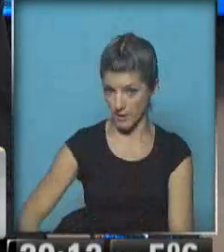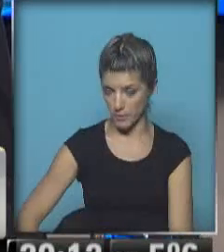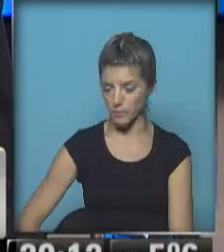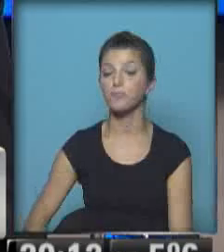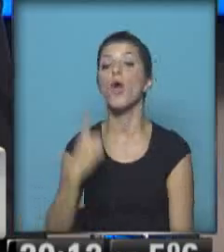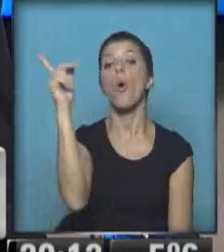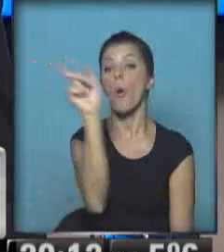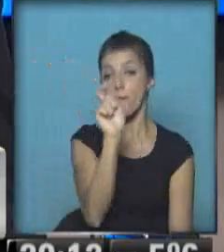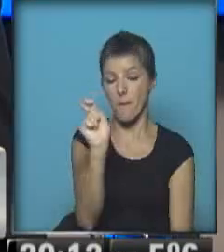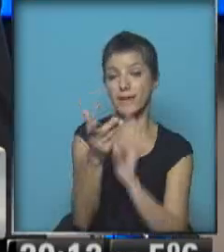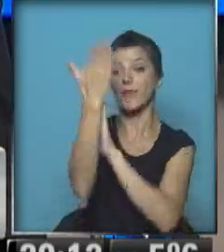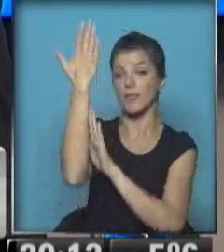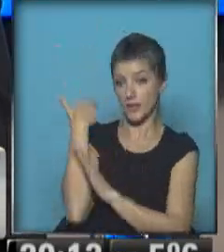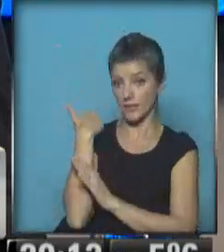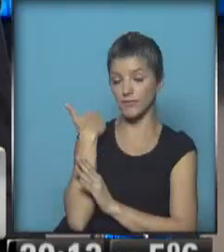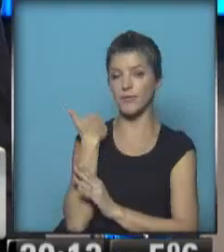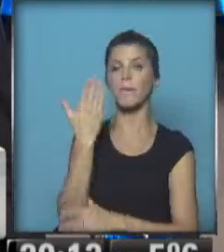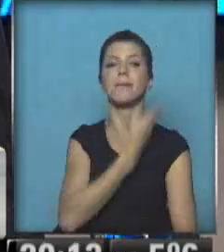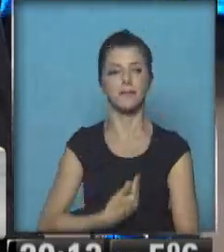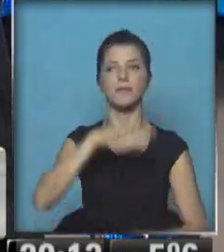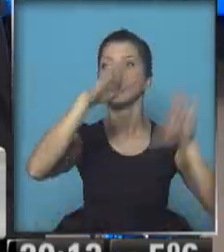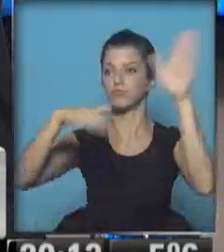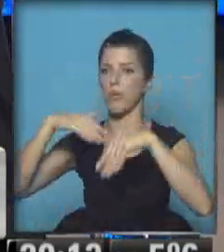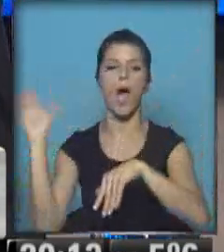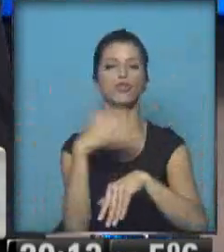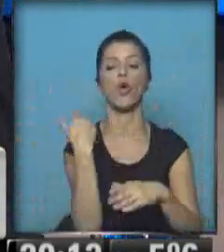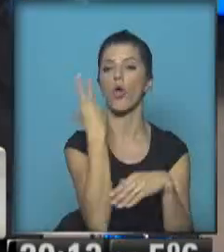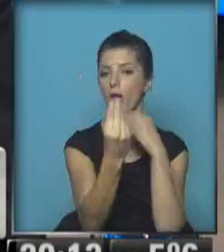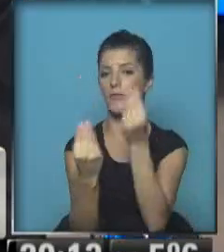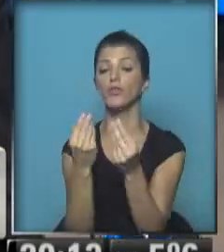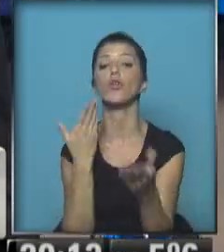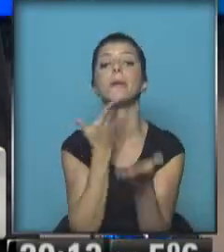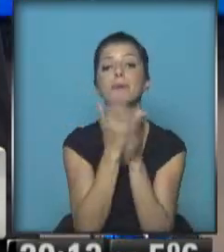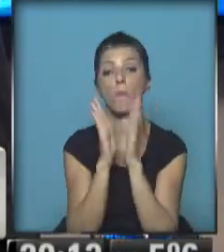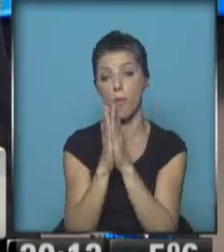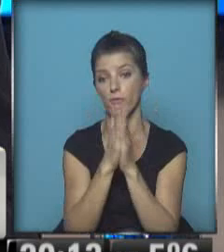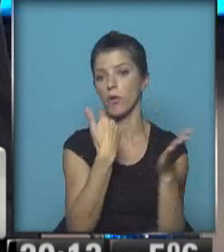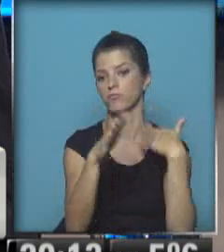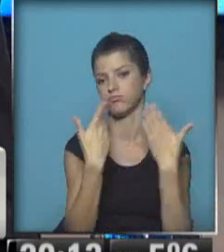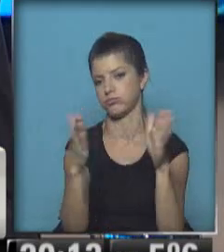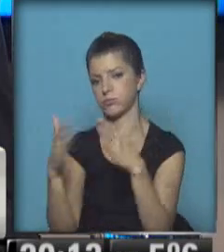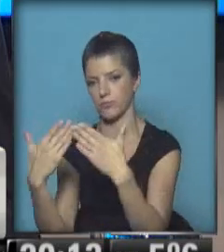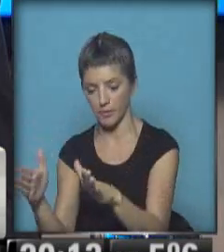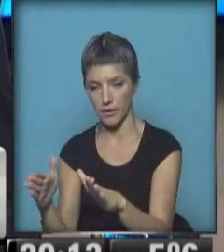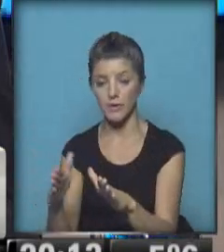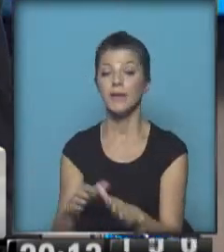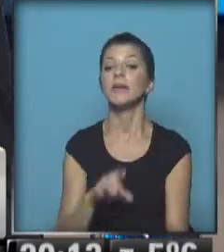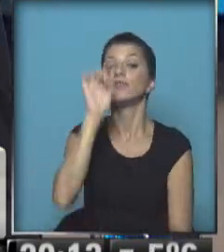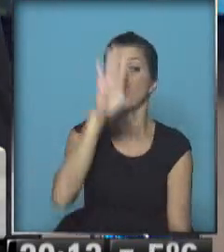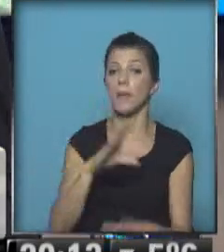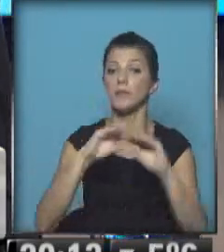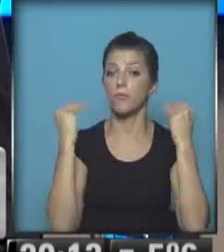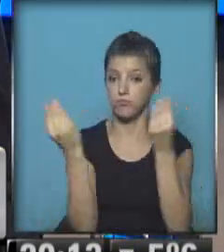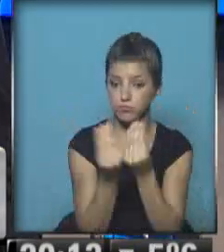llamó a los otros competidores a las otras precandidatos y les pidió sí que se bajaran efectivamente quedaron el gobernador Daniel